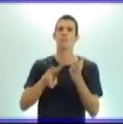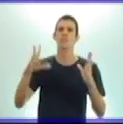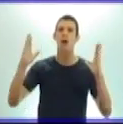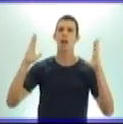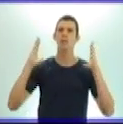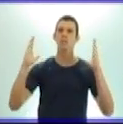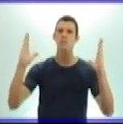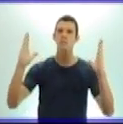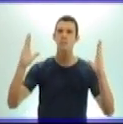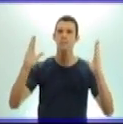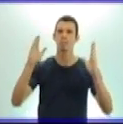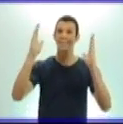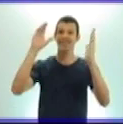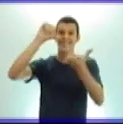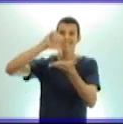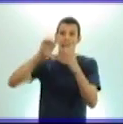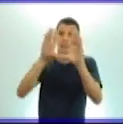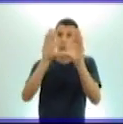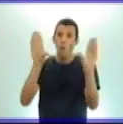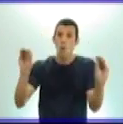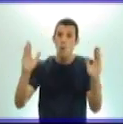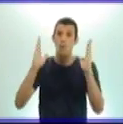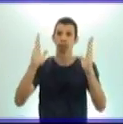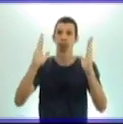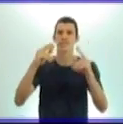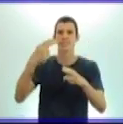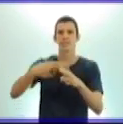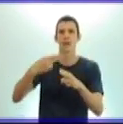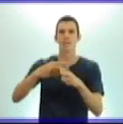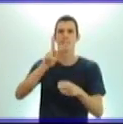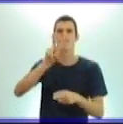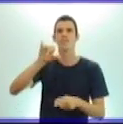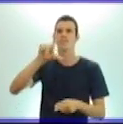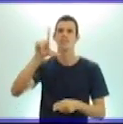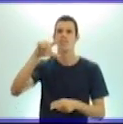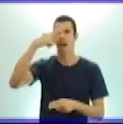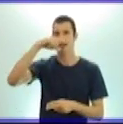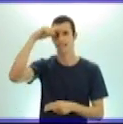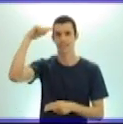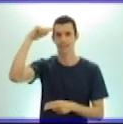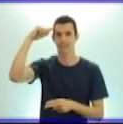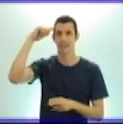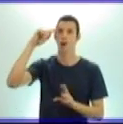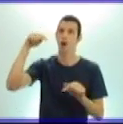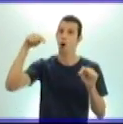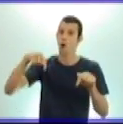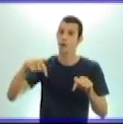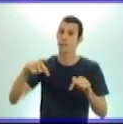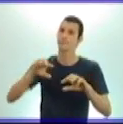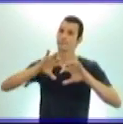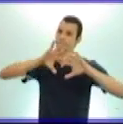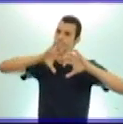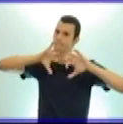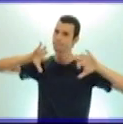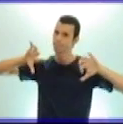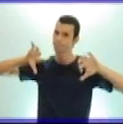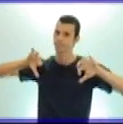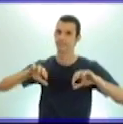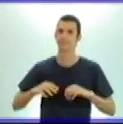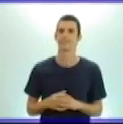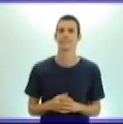esta provincia se ha subdividido en dos nuevas provincias con esta división política